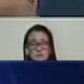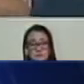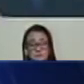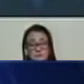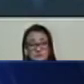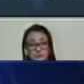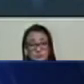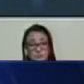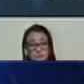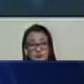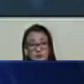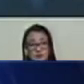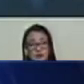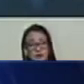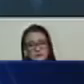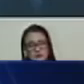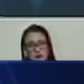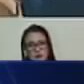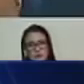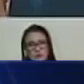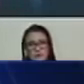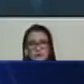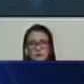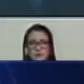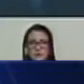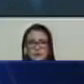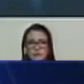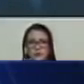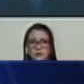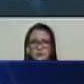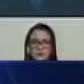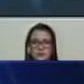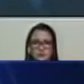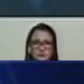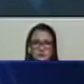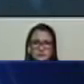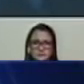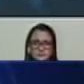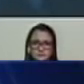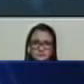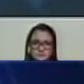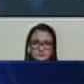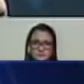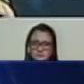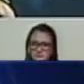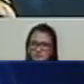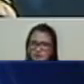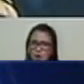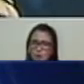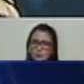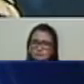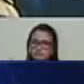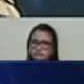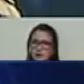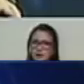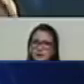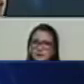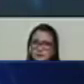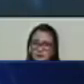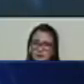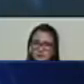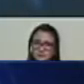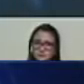con el almirante Ceballos, me comuniqué con la presidenta del Consejo Nacional Electoral, la presidenta del Consejo Nacional Electoral se comunicó con el Plan